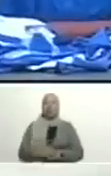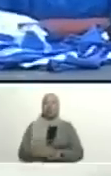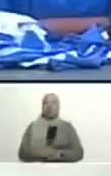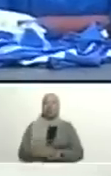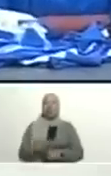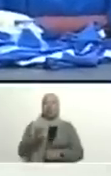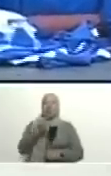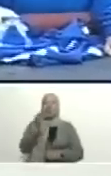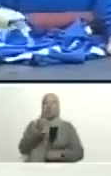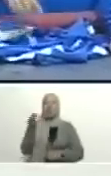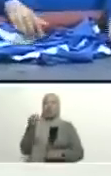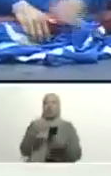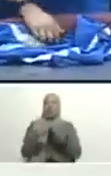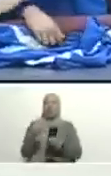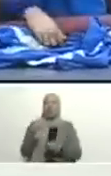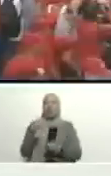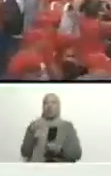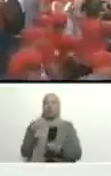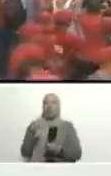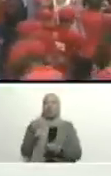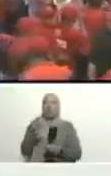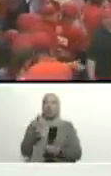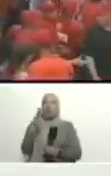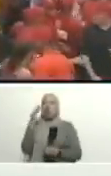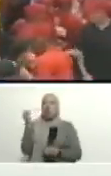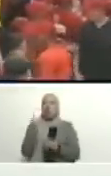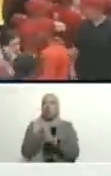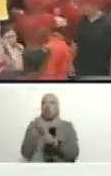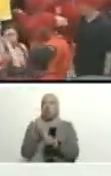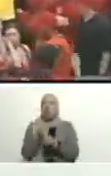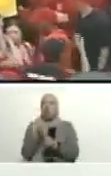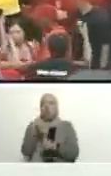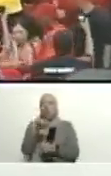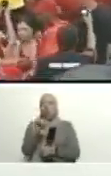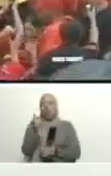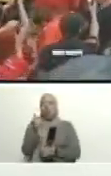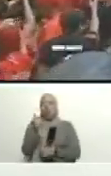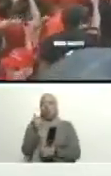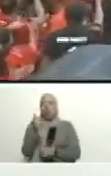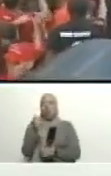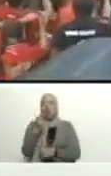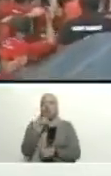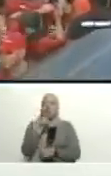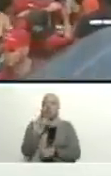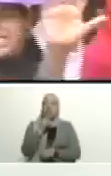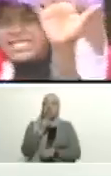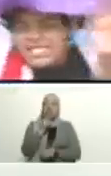Siempre con su mano en el bolsillo, Diosdado. Y ese brazo batiente.